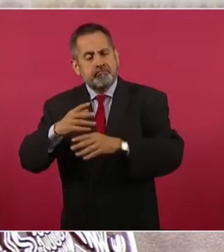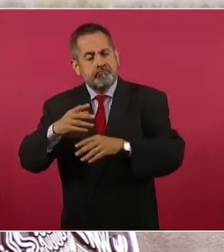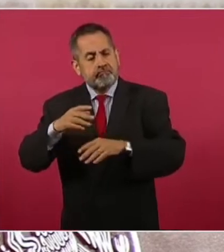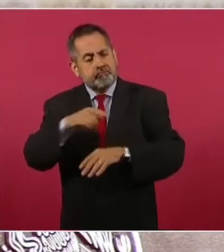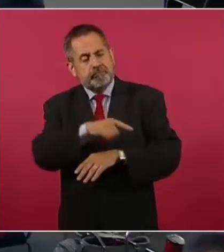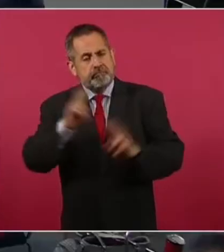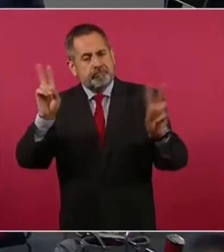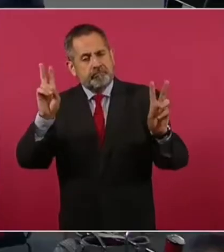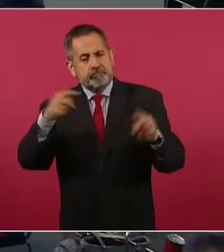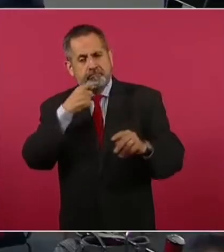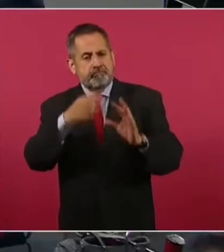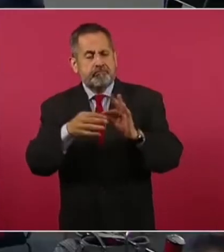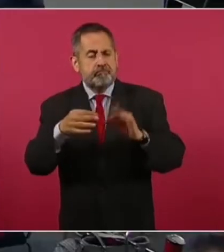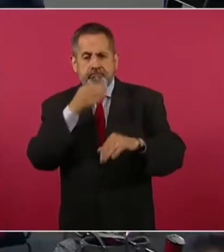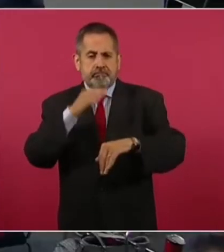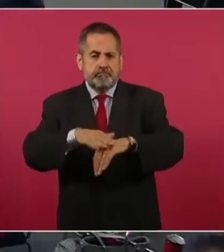aborda este